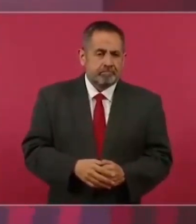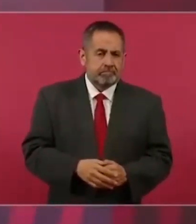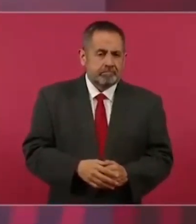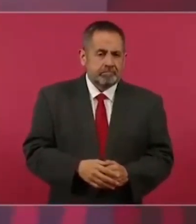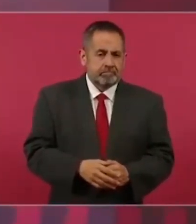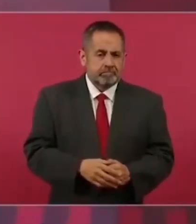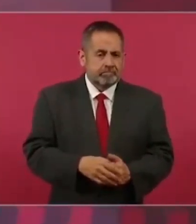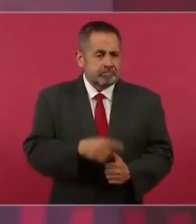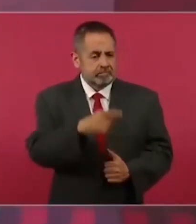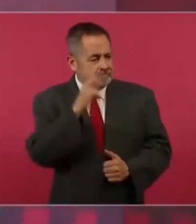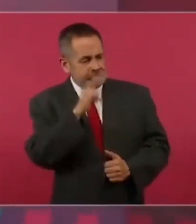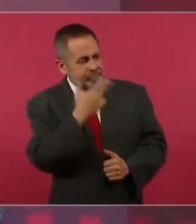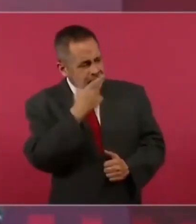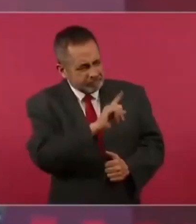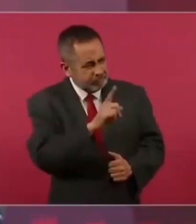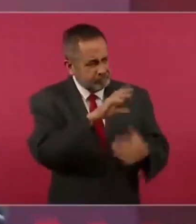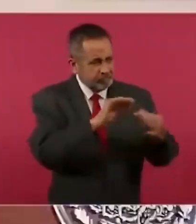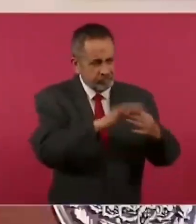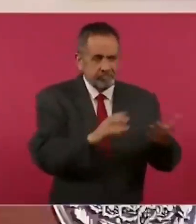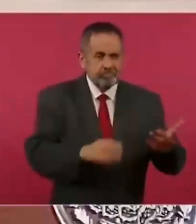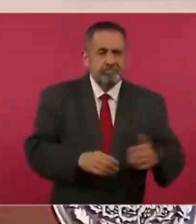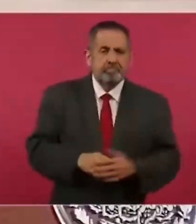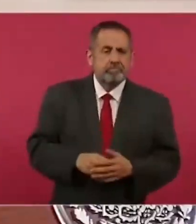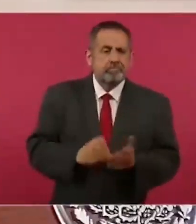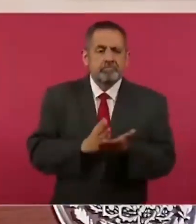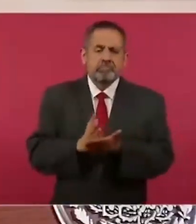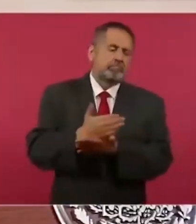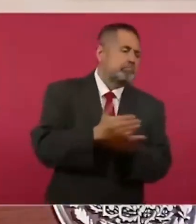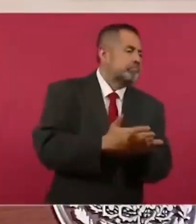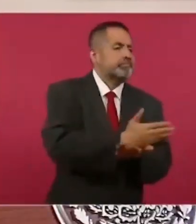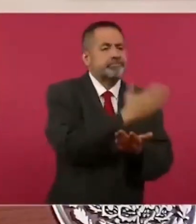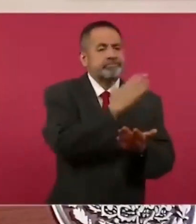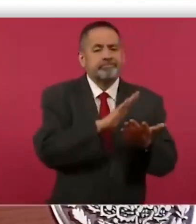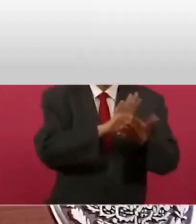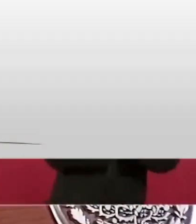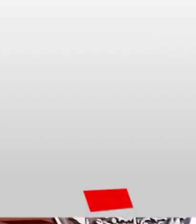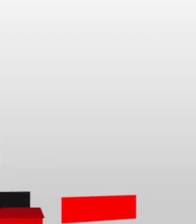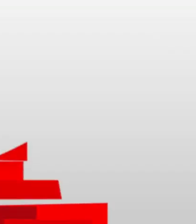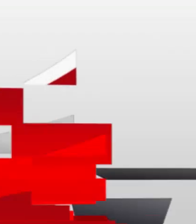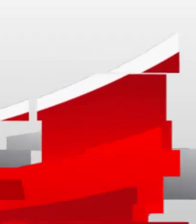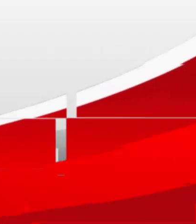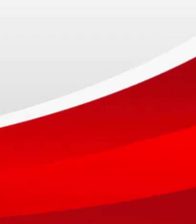los ven bien cuando toman el camino de la delincuencia.